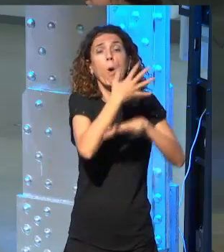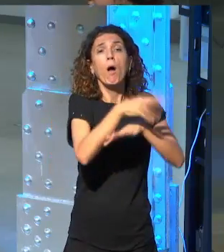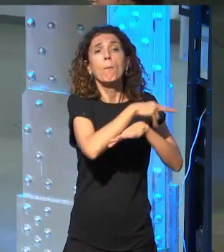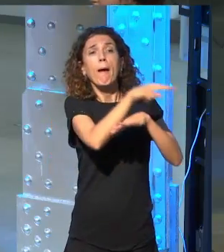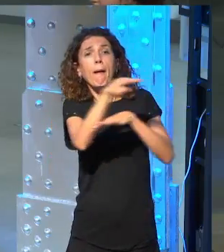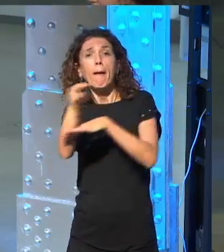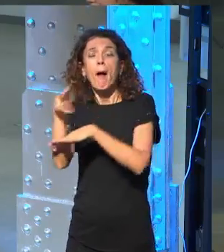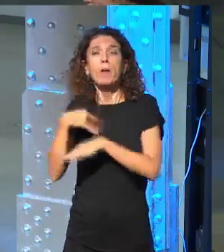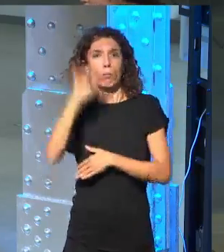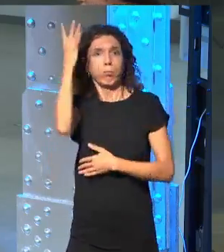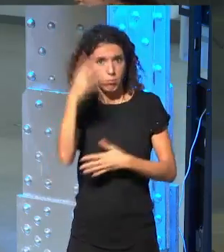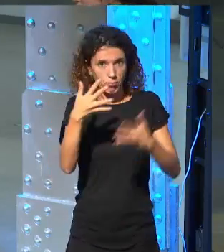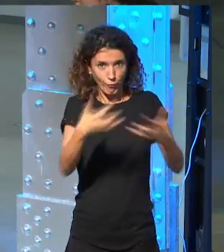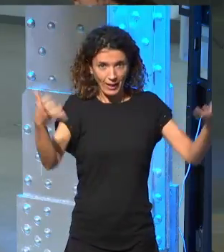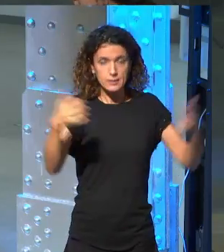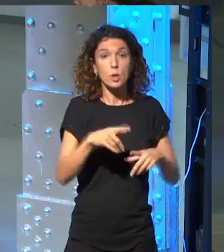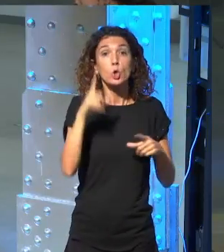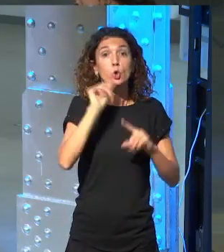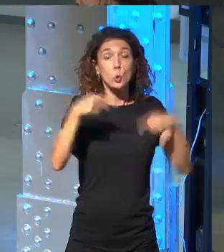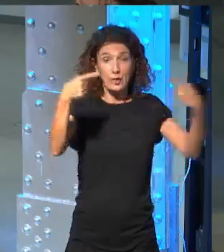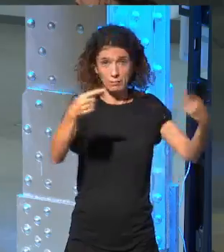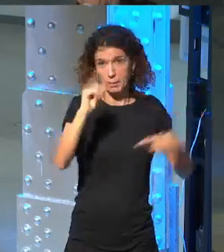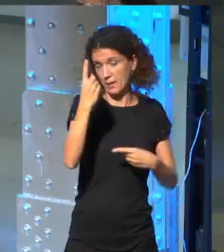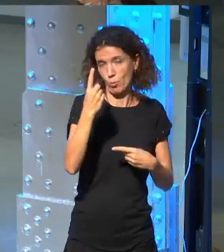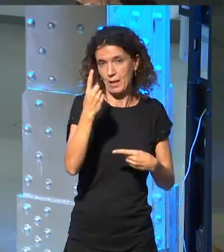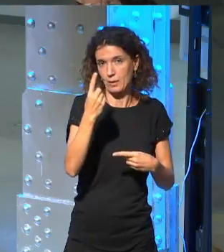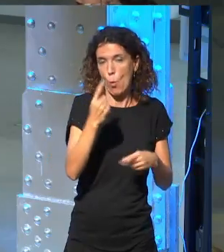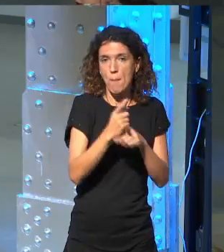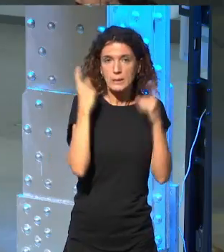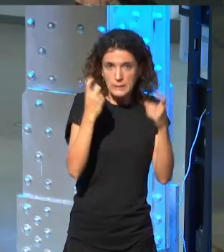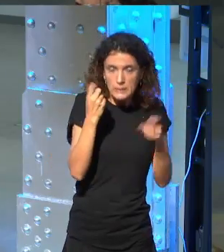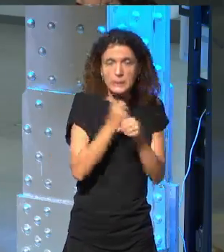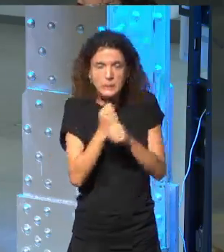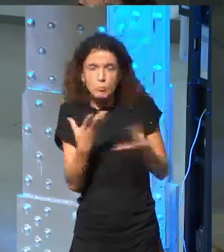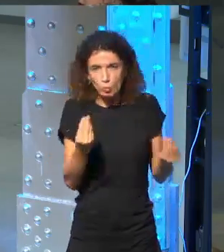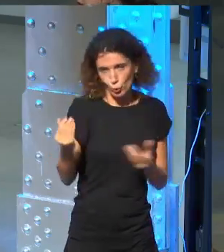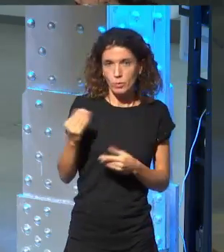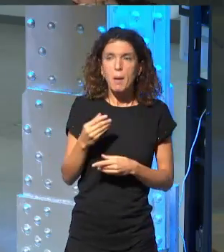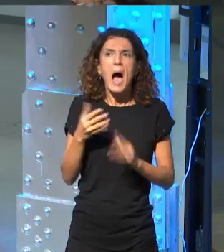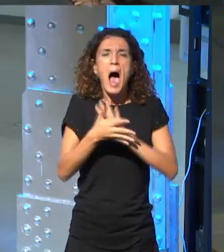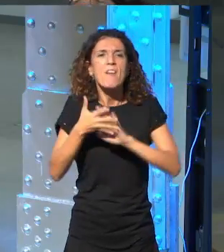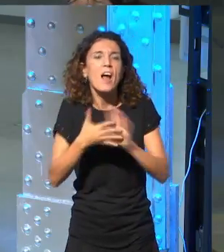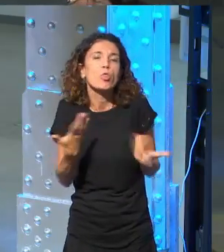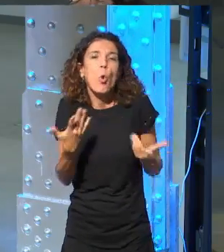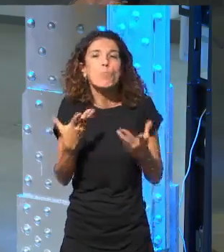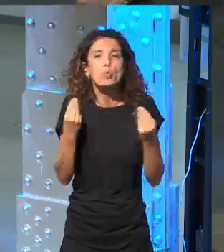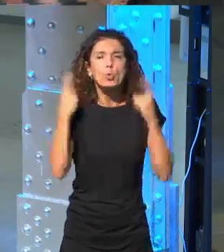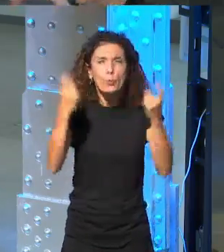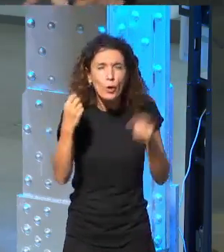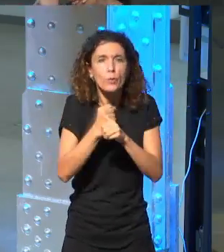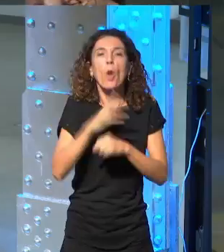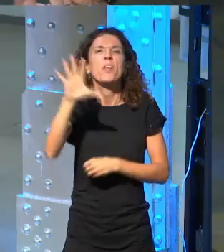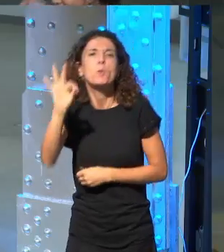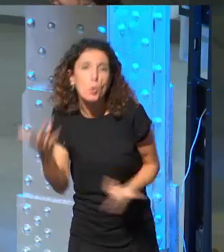A ver, es cierto que el tuit que más trabajo ha tenido ha sido el primero. O sea, ¿De cuánto trabajo estamos hablando? 5 minutos.